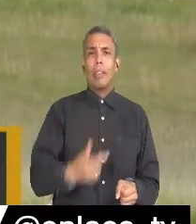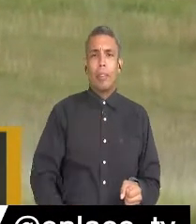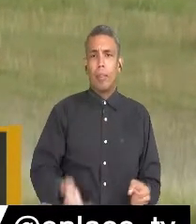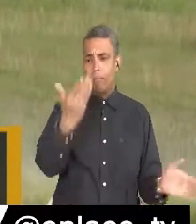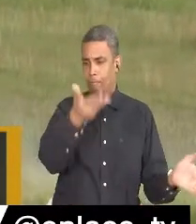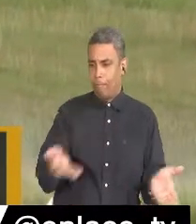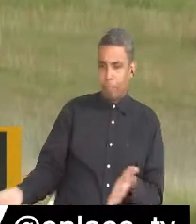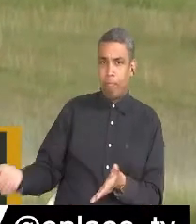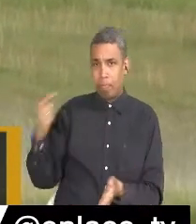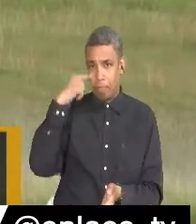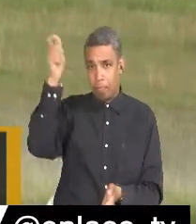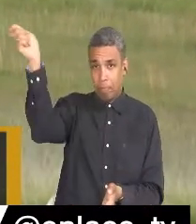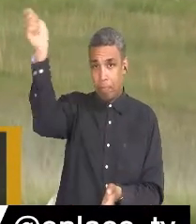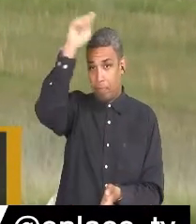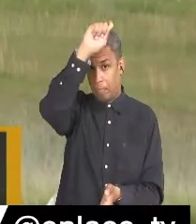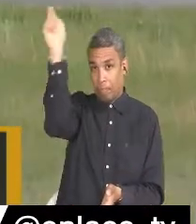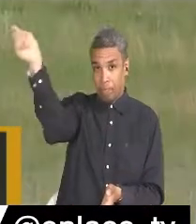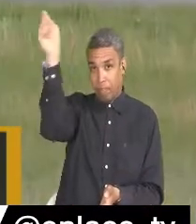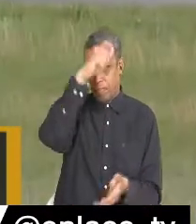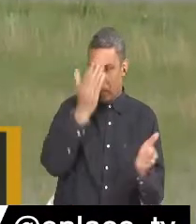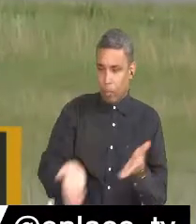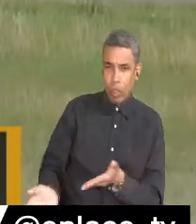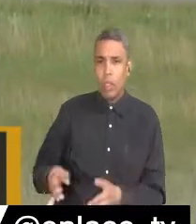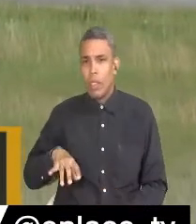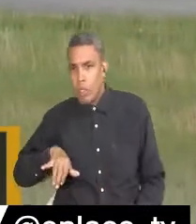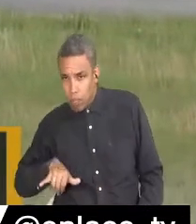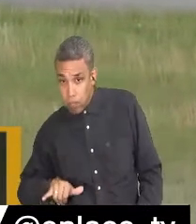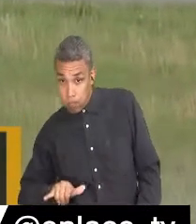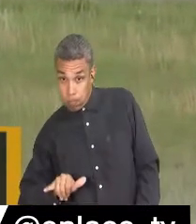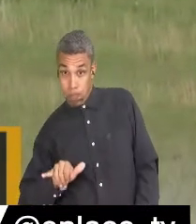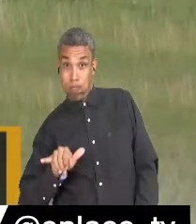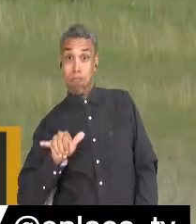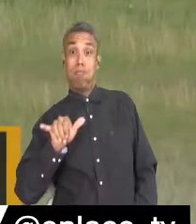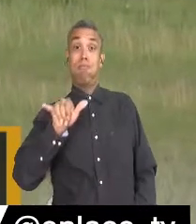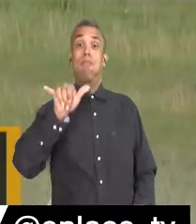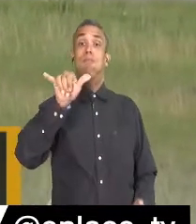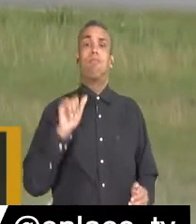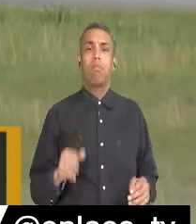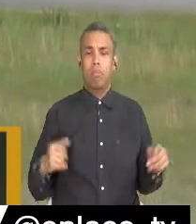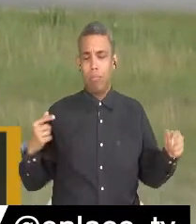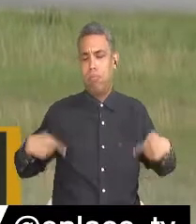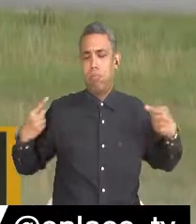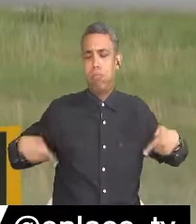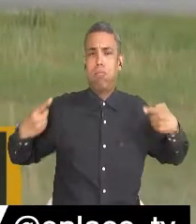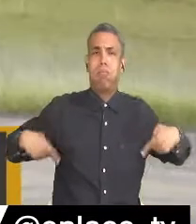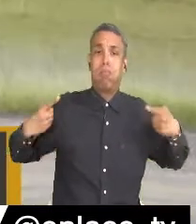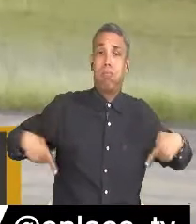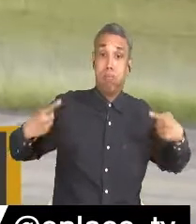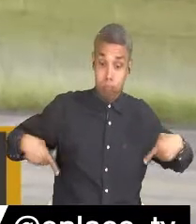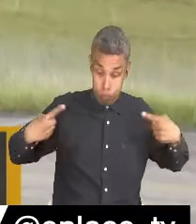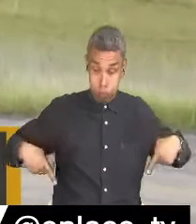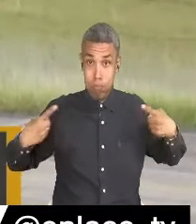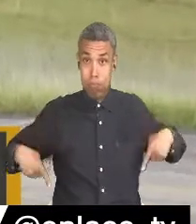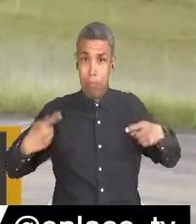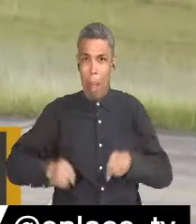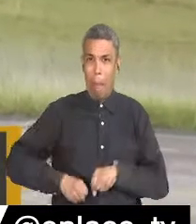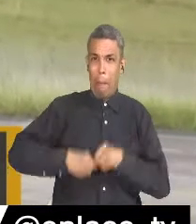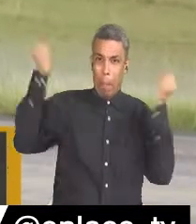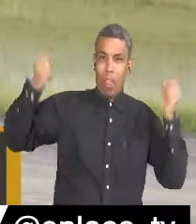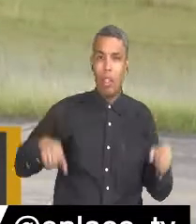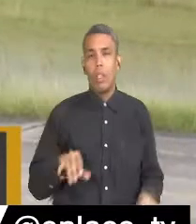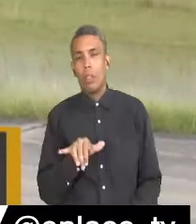pista. En la avioneta viajaban dos miembros de la tripulación y un pasajero que sería técnico del Instituto Agustín Codazzi,